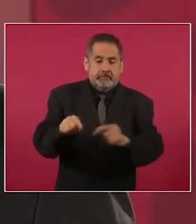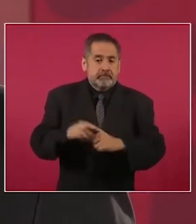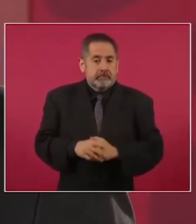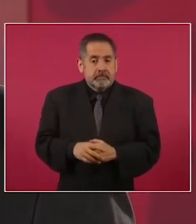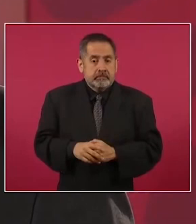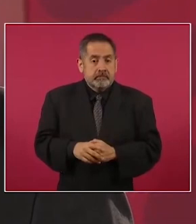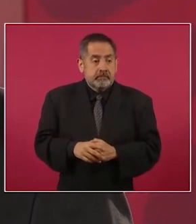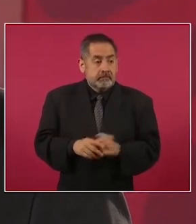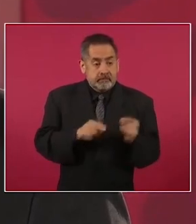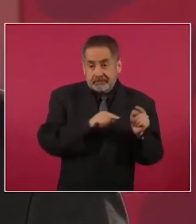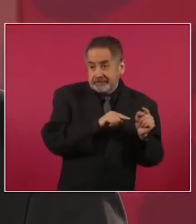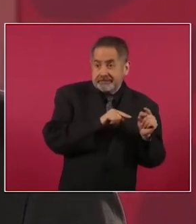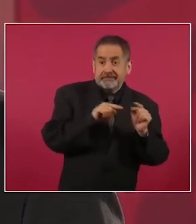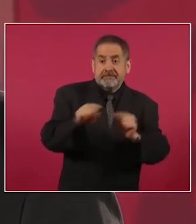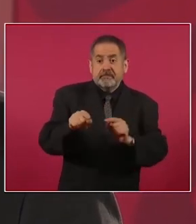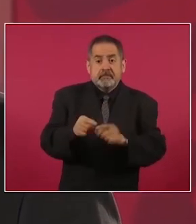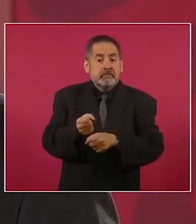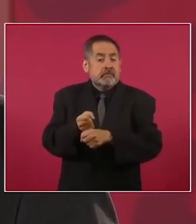empiezan a agredir